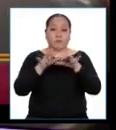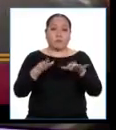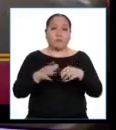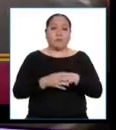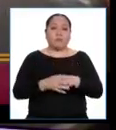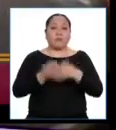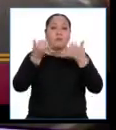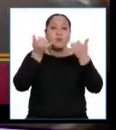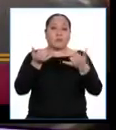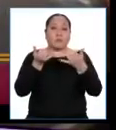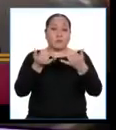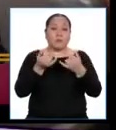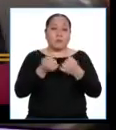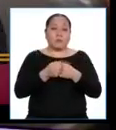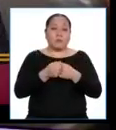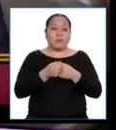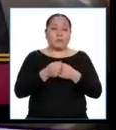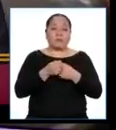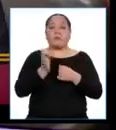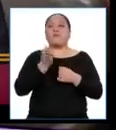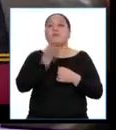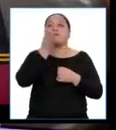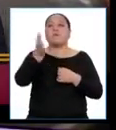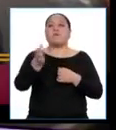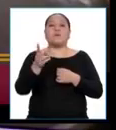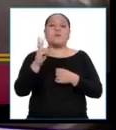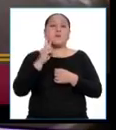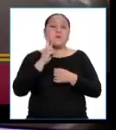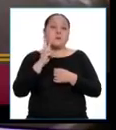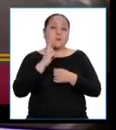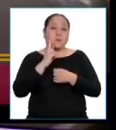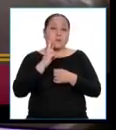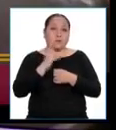recién se va a ir el día viernes